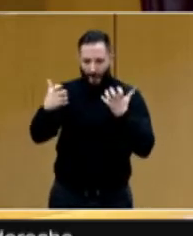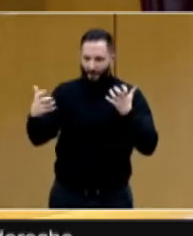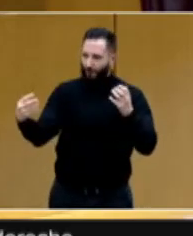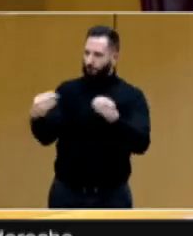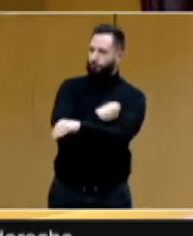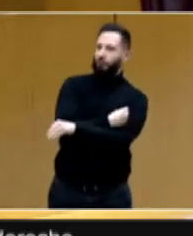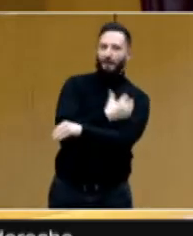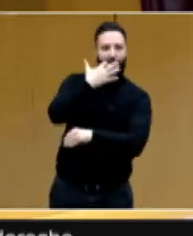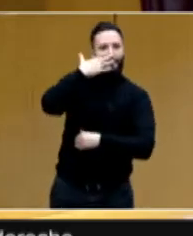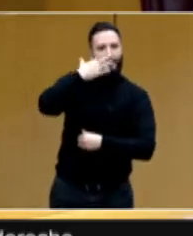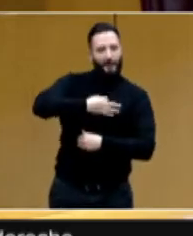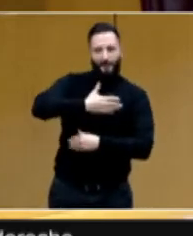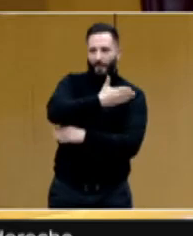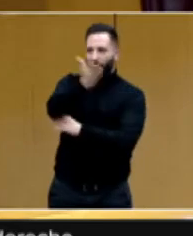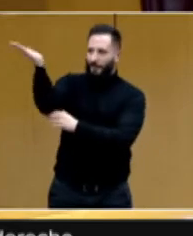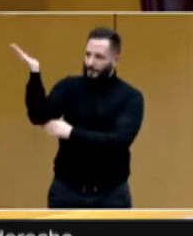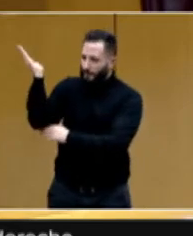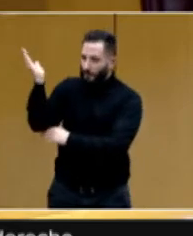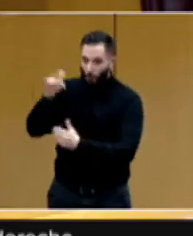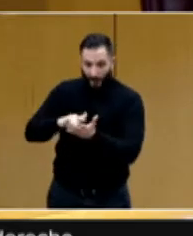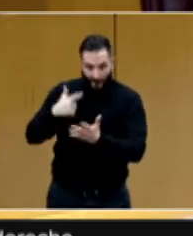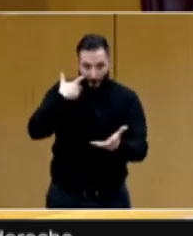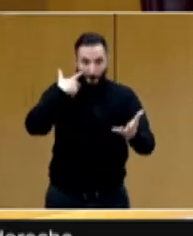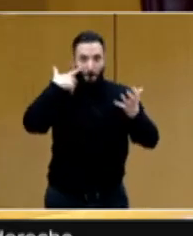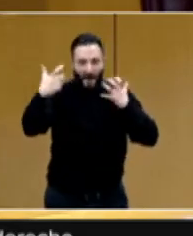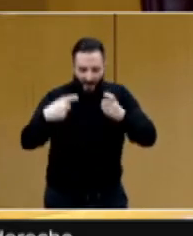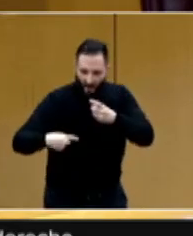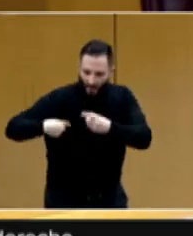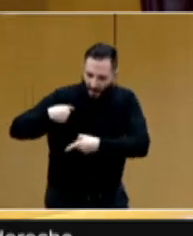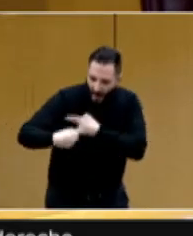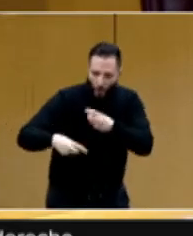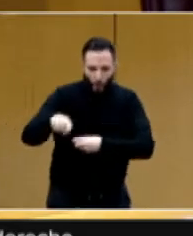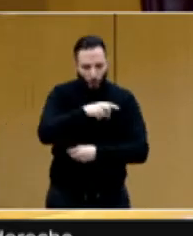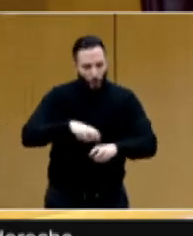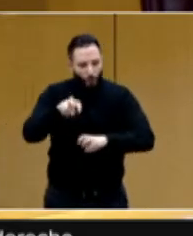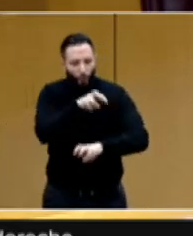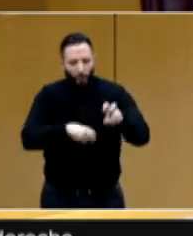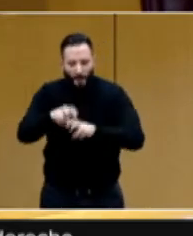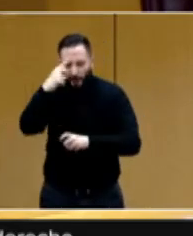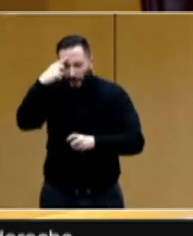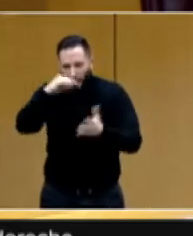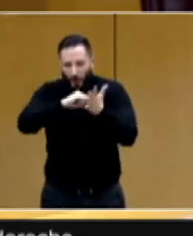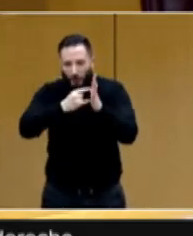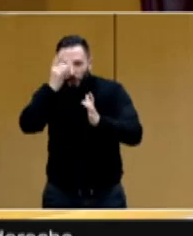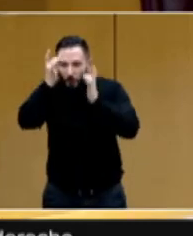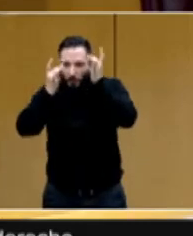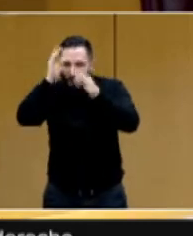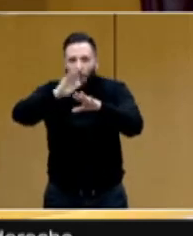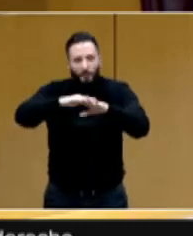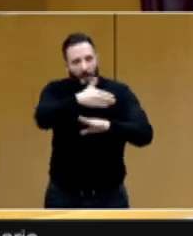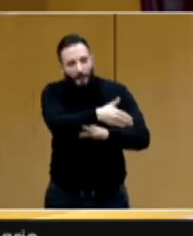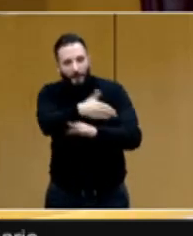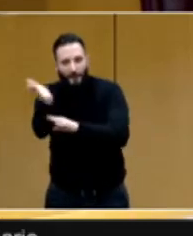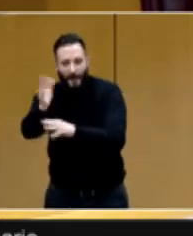y en ese contraste diario tengamos que buscar soluciones muchas veces imaginativas para poder adaptar No ya tanto